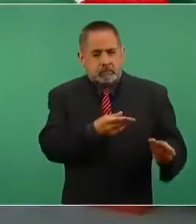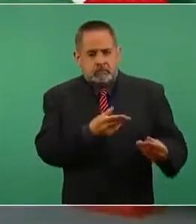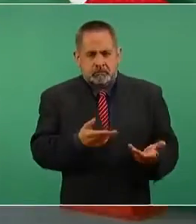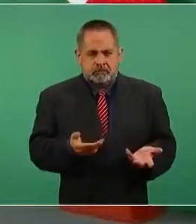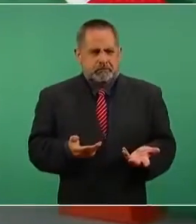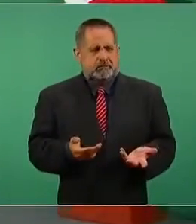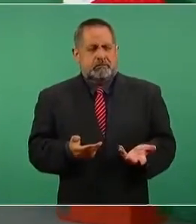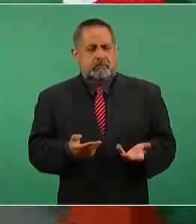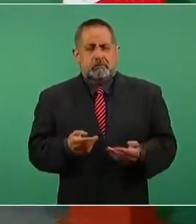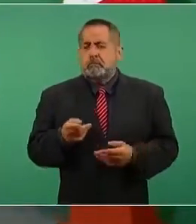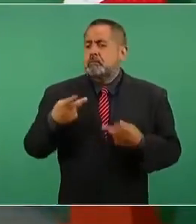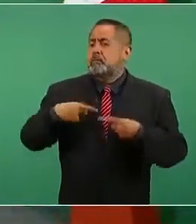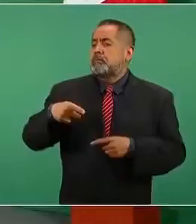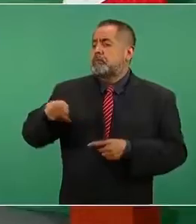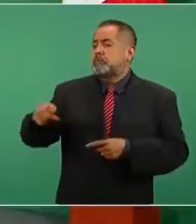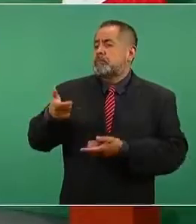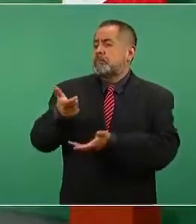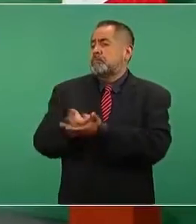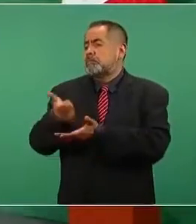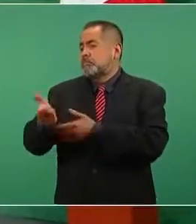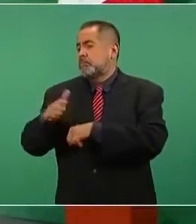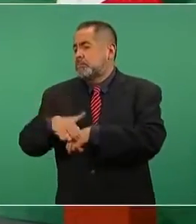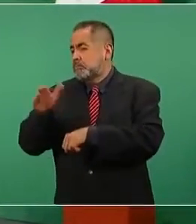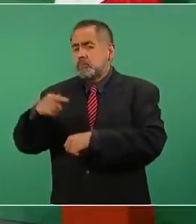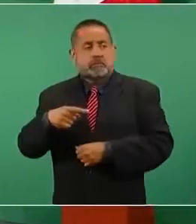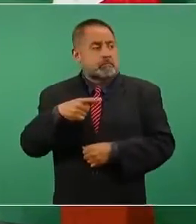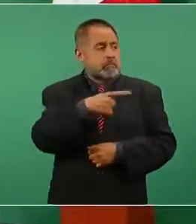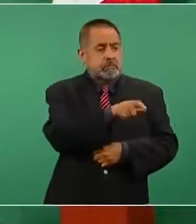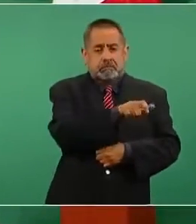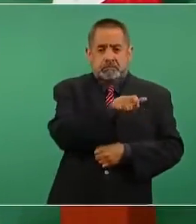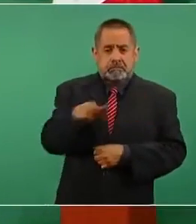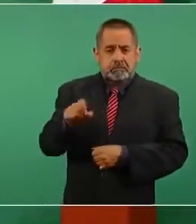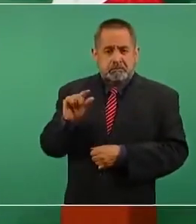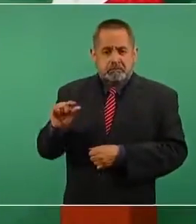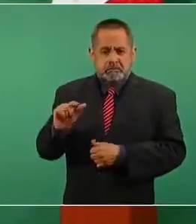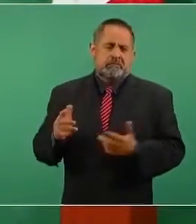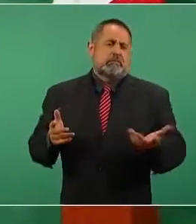igual como la paga un consumidor de clase media,